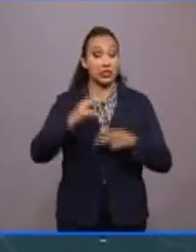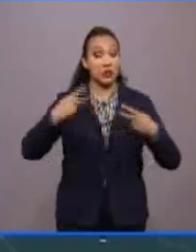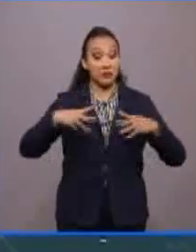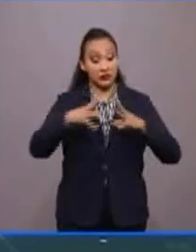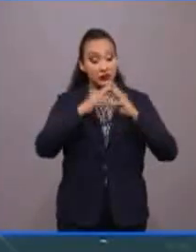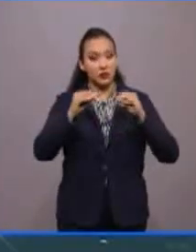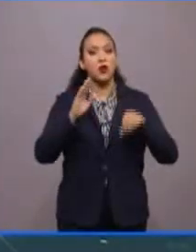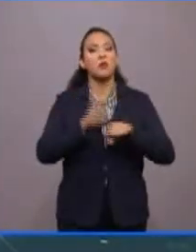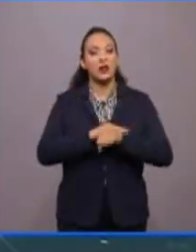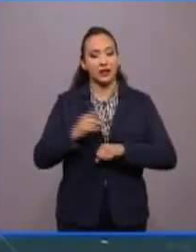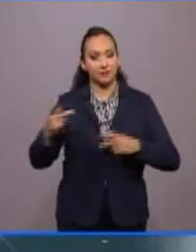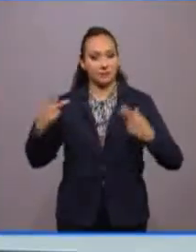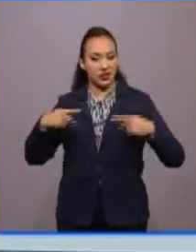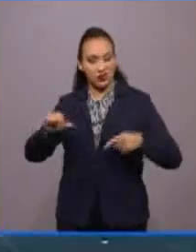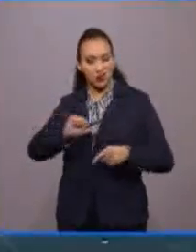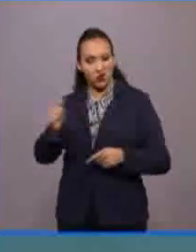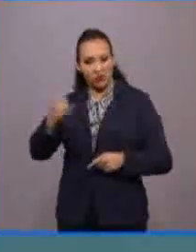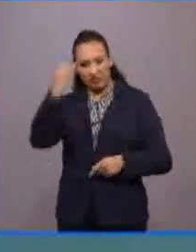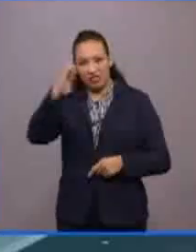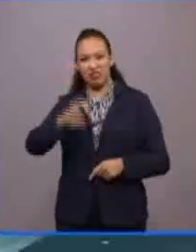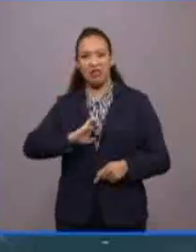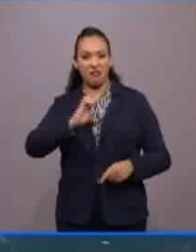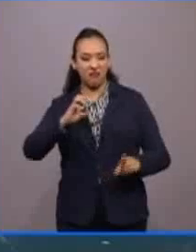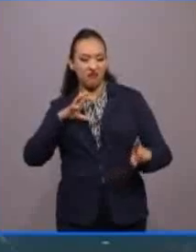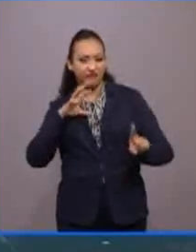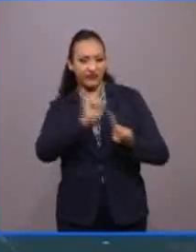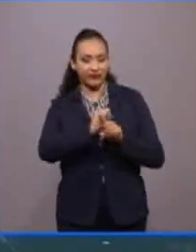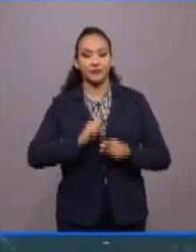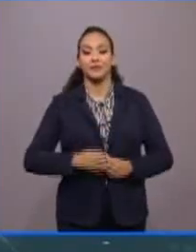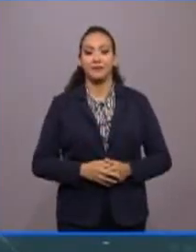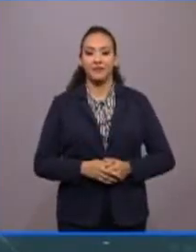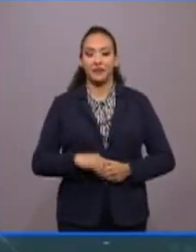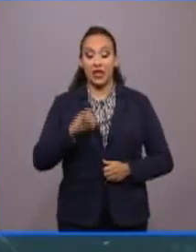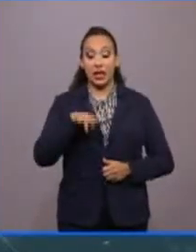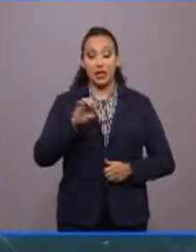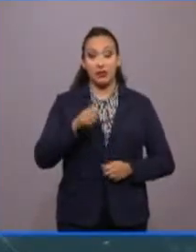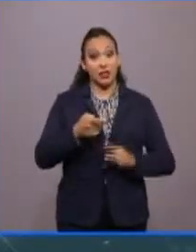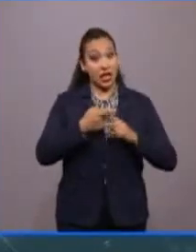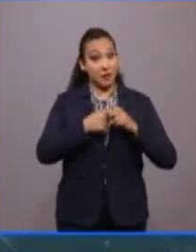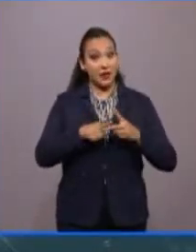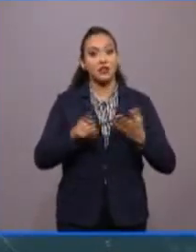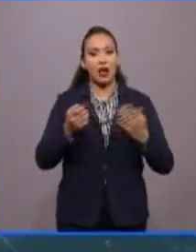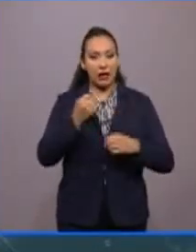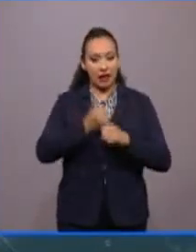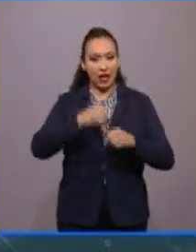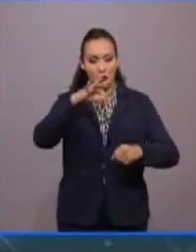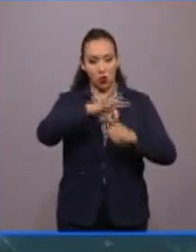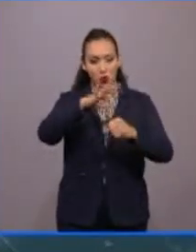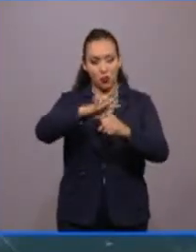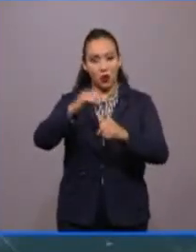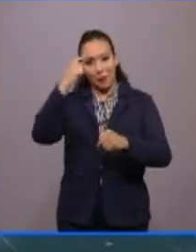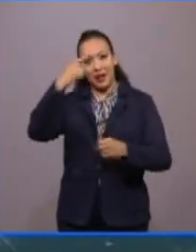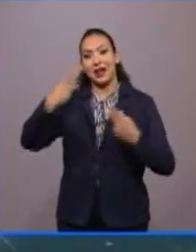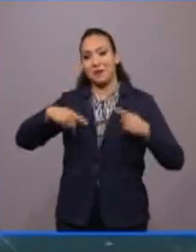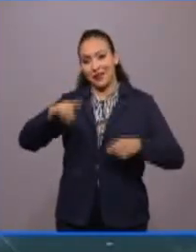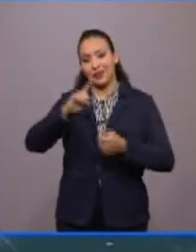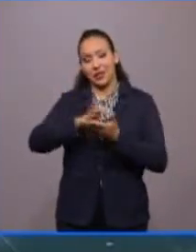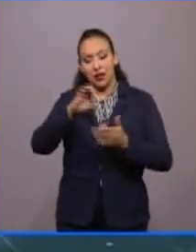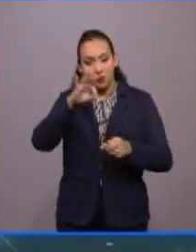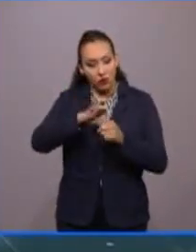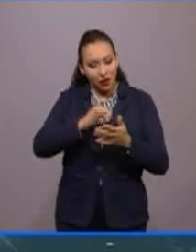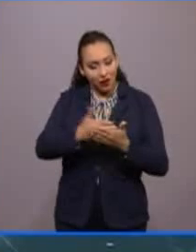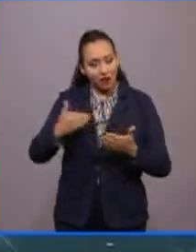desaparición motivada por prejuicios. El INE comenzó a recabar el voto anticipado en la elección judicial federal.